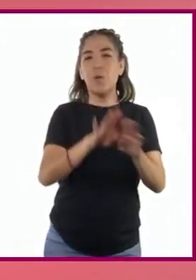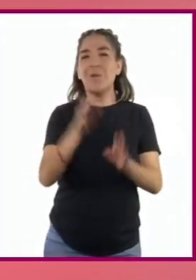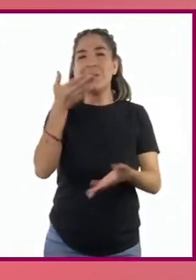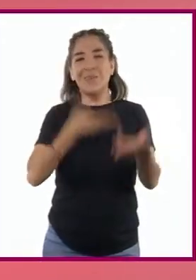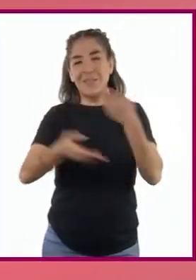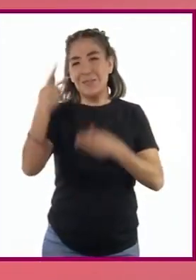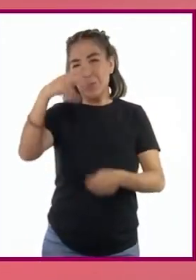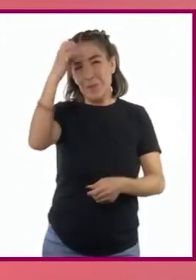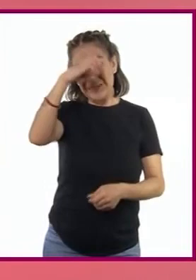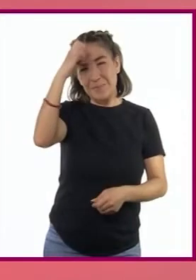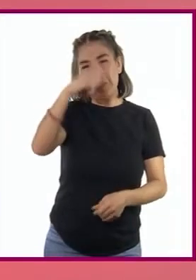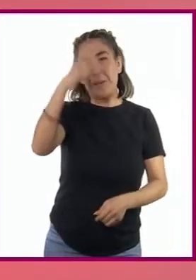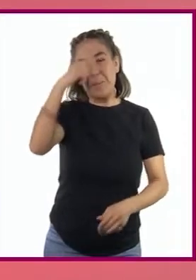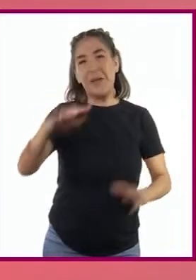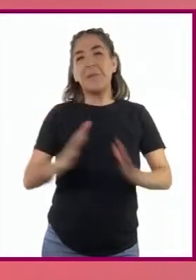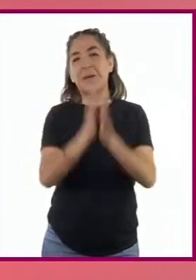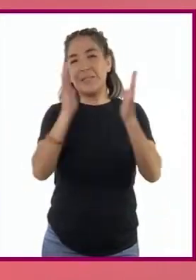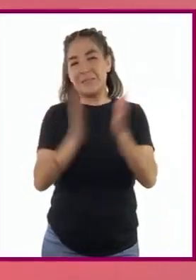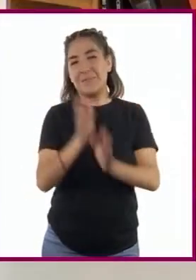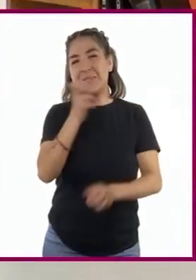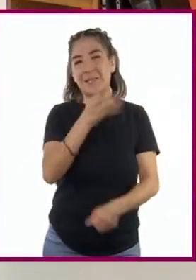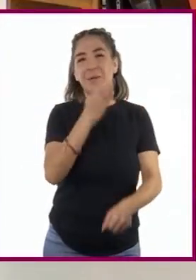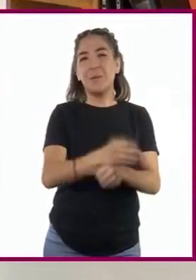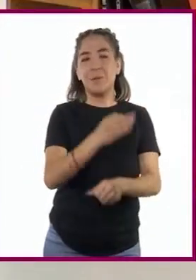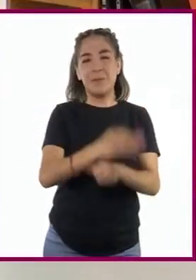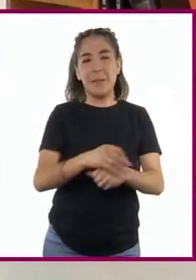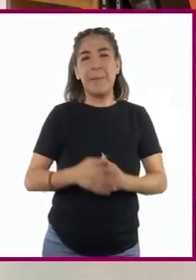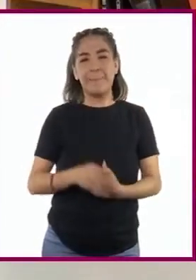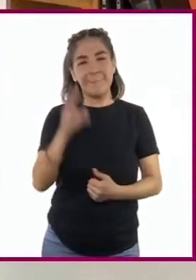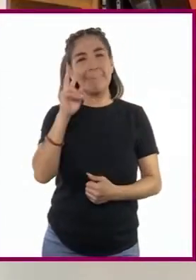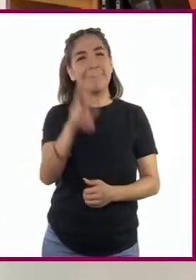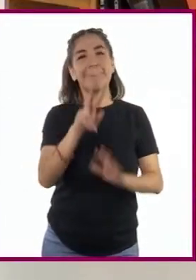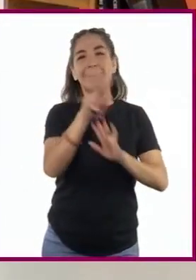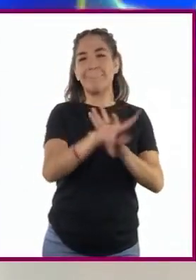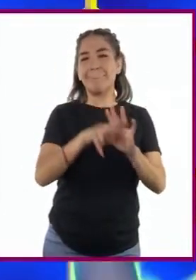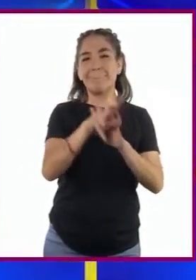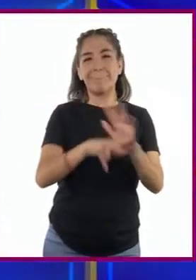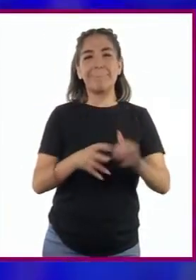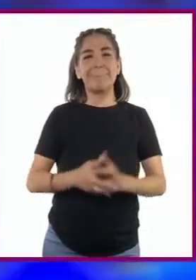que tuvo al participar en una. Veamos el video.